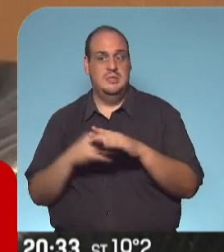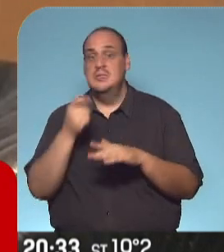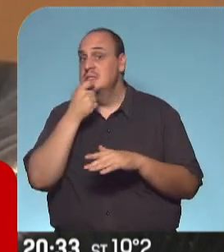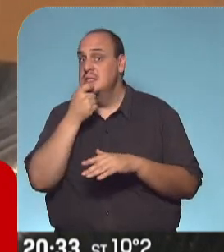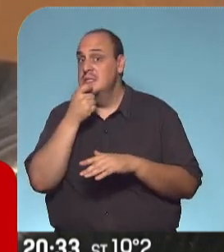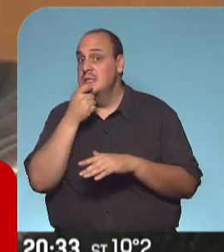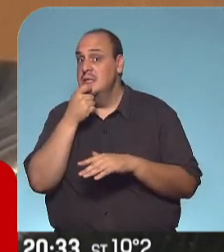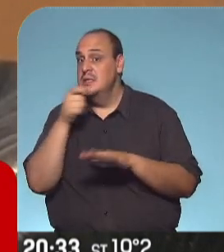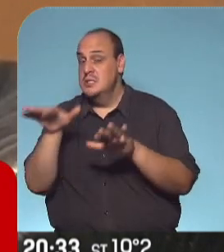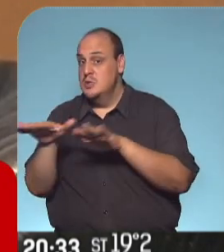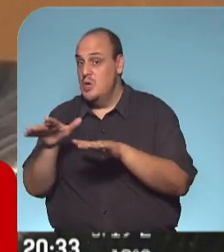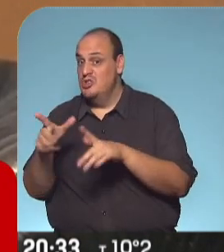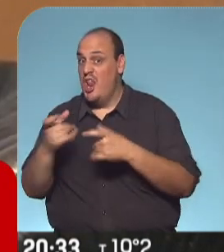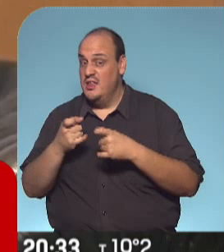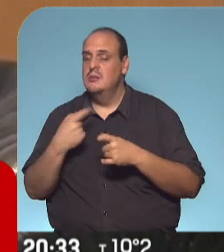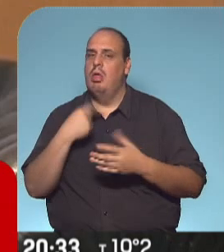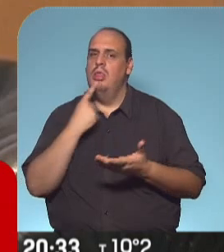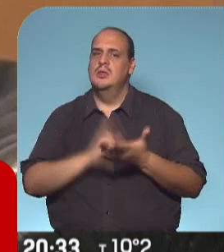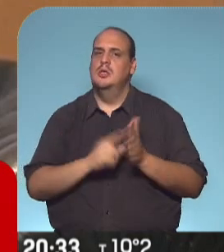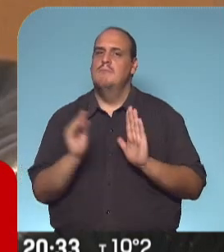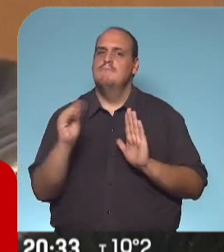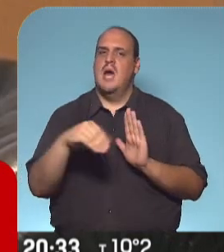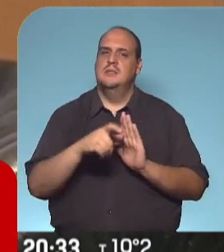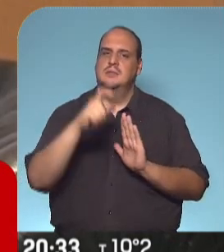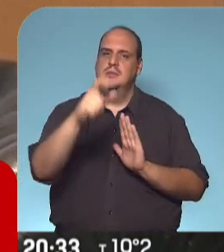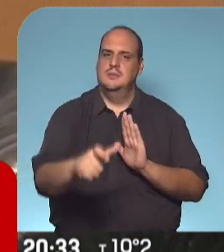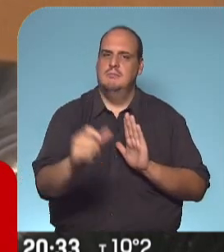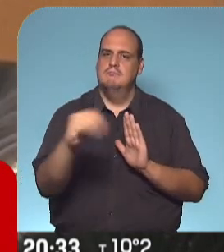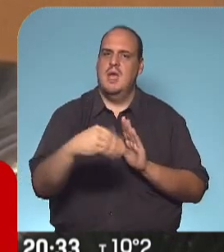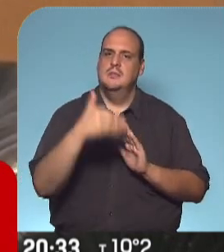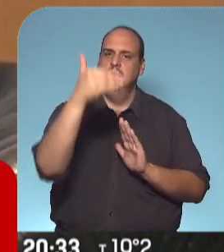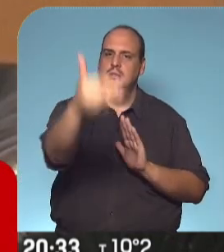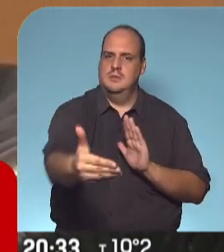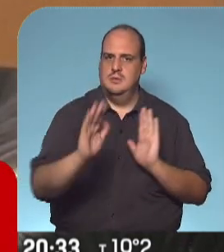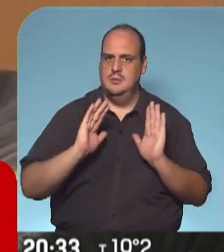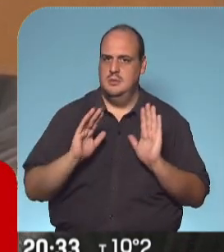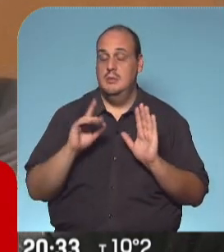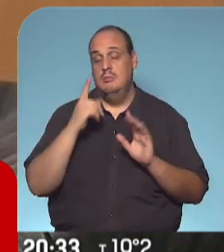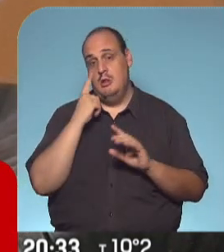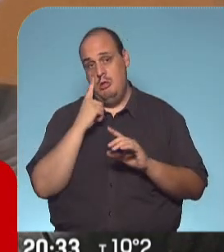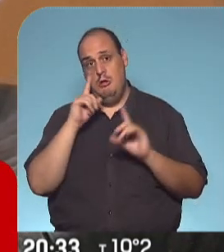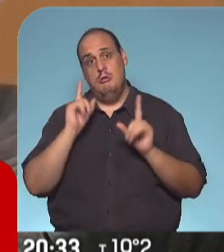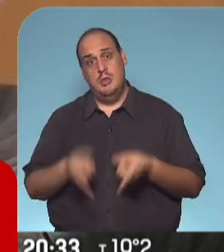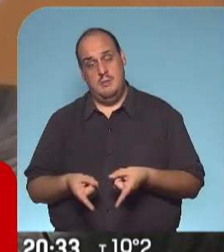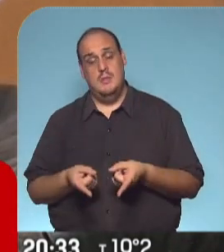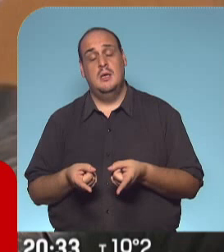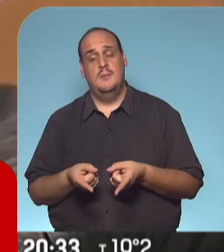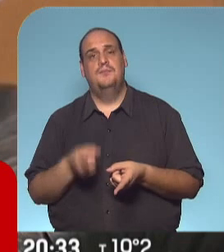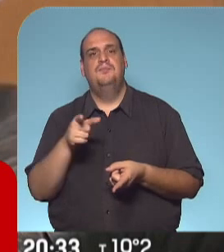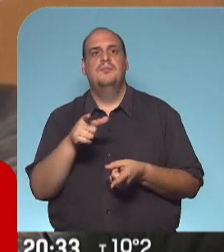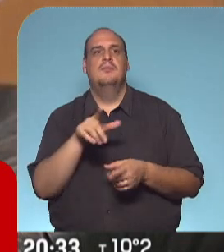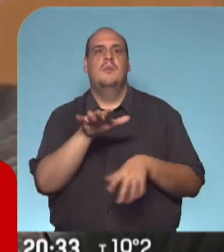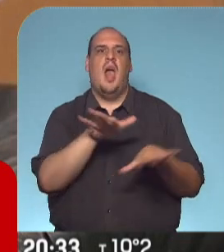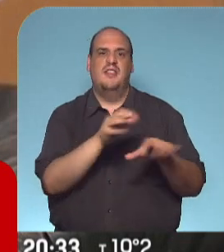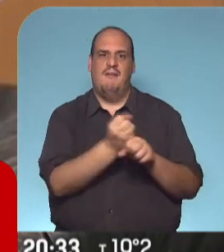necesario extender estas medidas, se van obviamente a extender, pero al mismo tiempo se van abriendo ciertos sectores de la